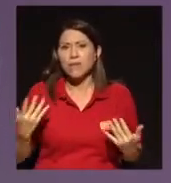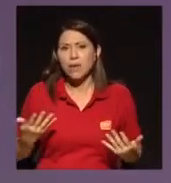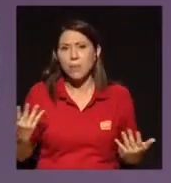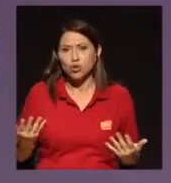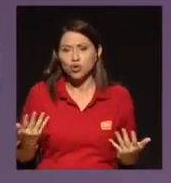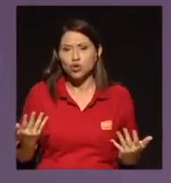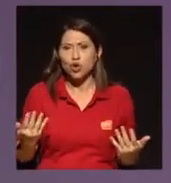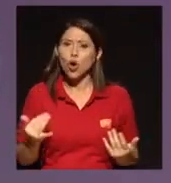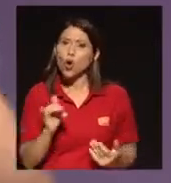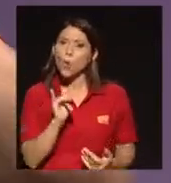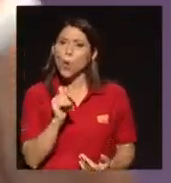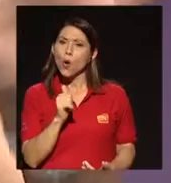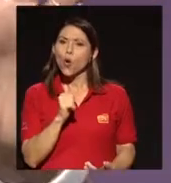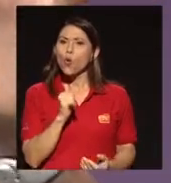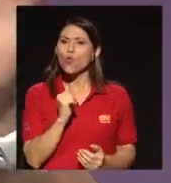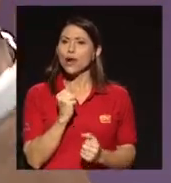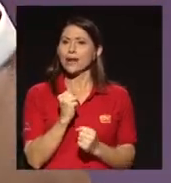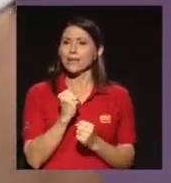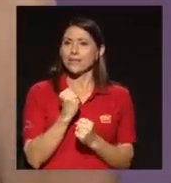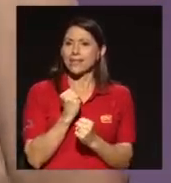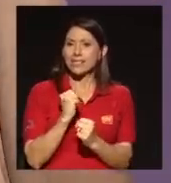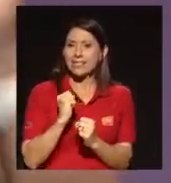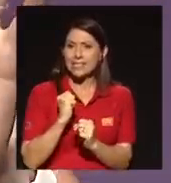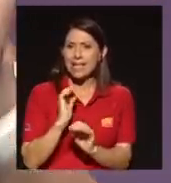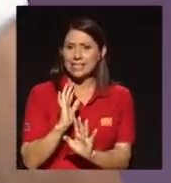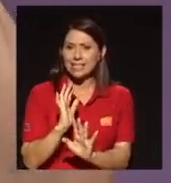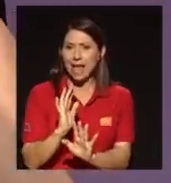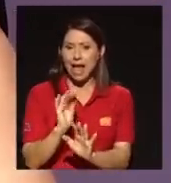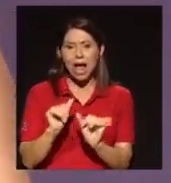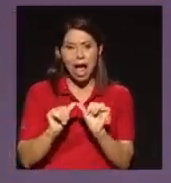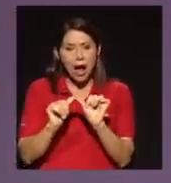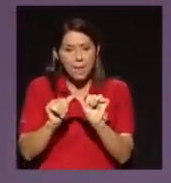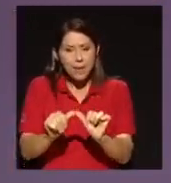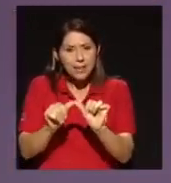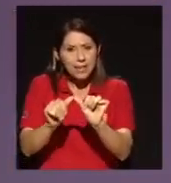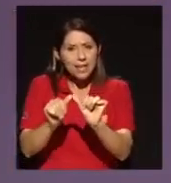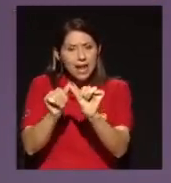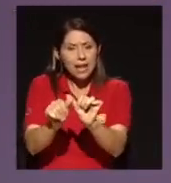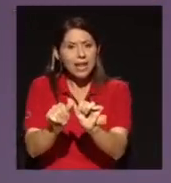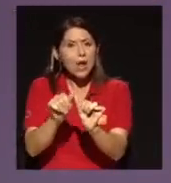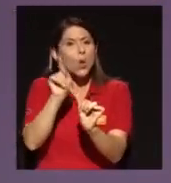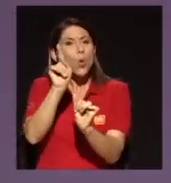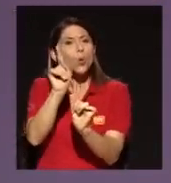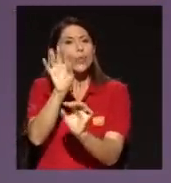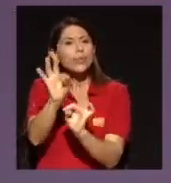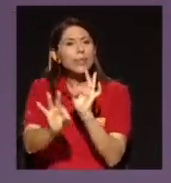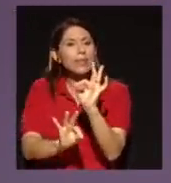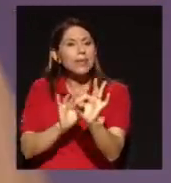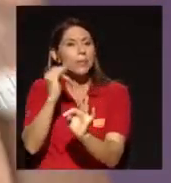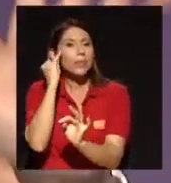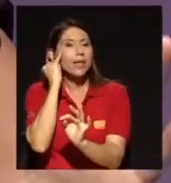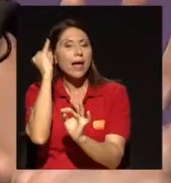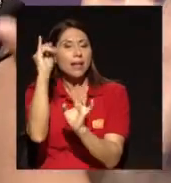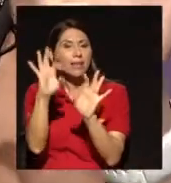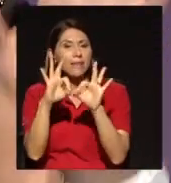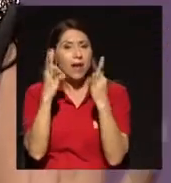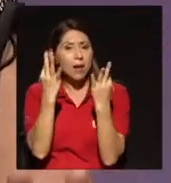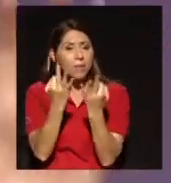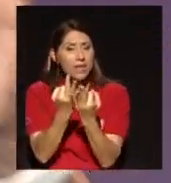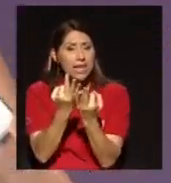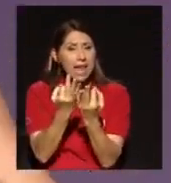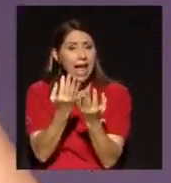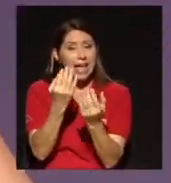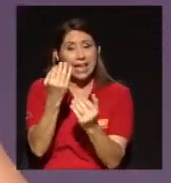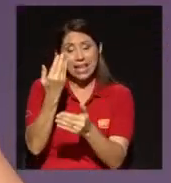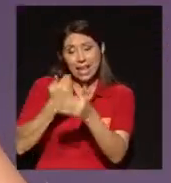Una resistencia a mantener el prototipo ideal de familia que se construyó en un determinado